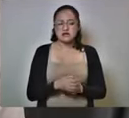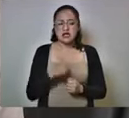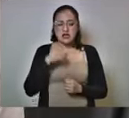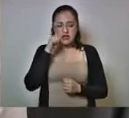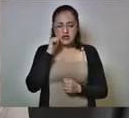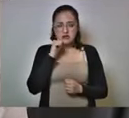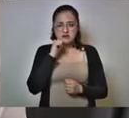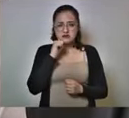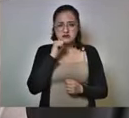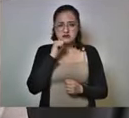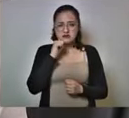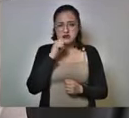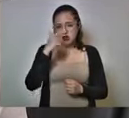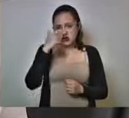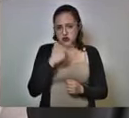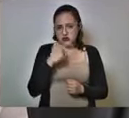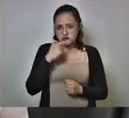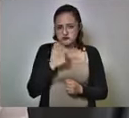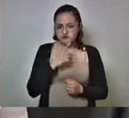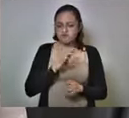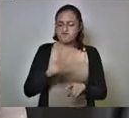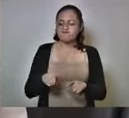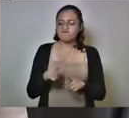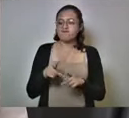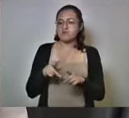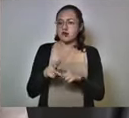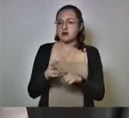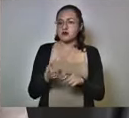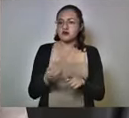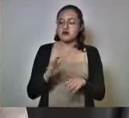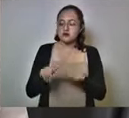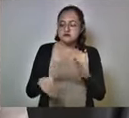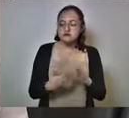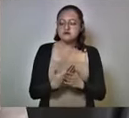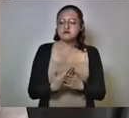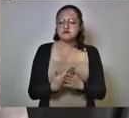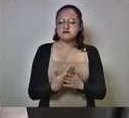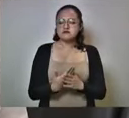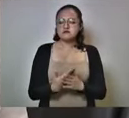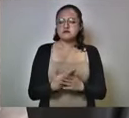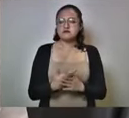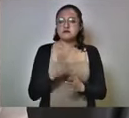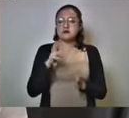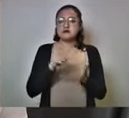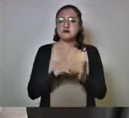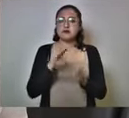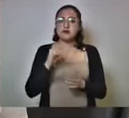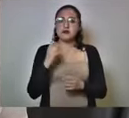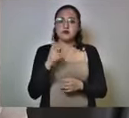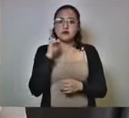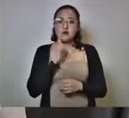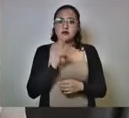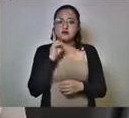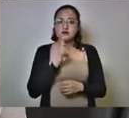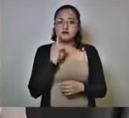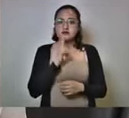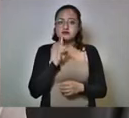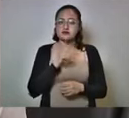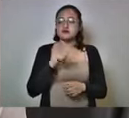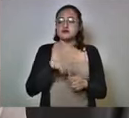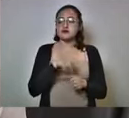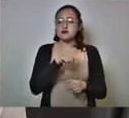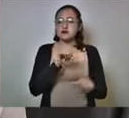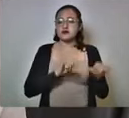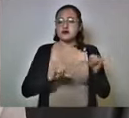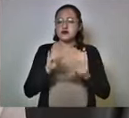de ayer en la noche, se habían aplicado en este estado 2,091 pruebas en el Laboratorio